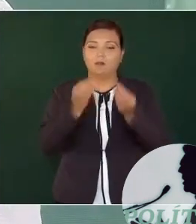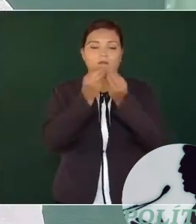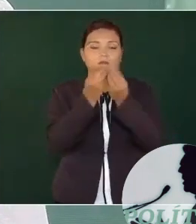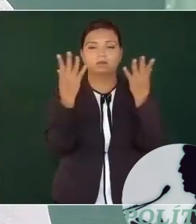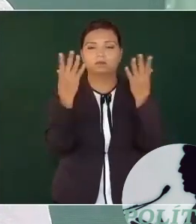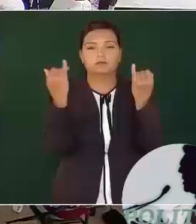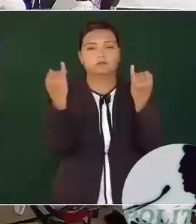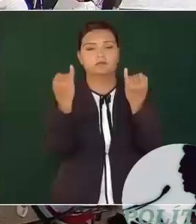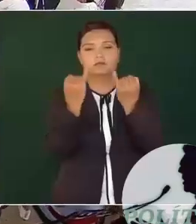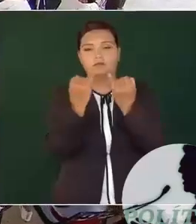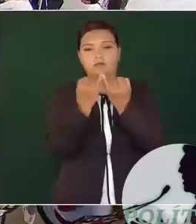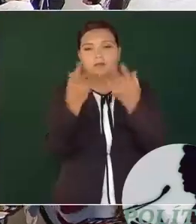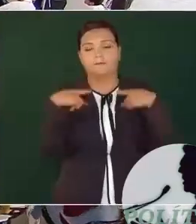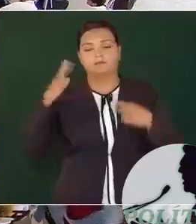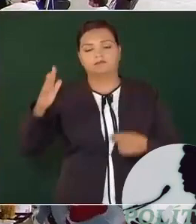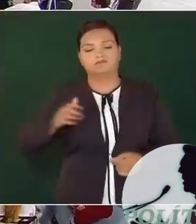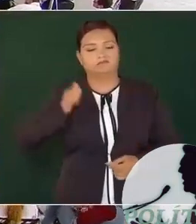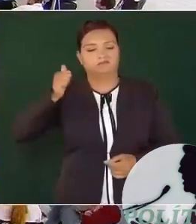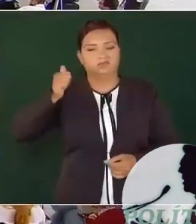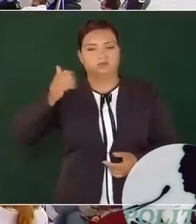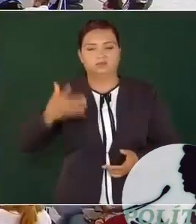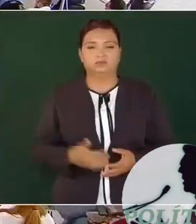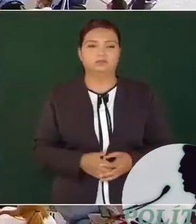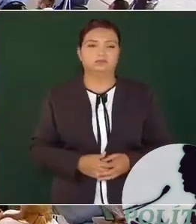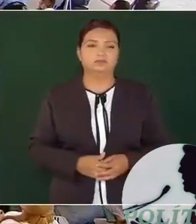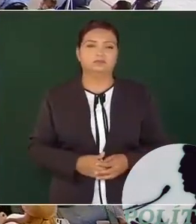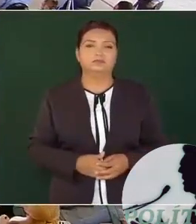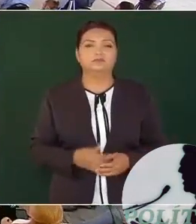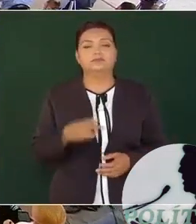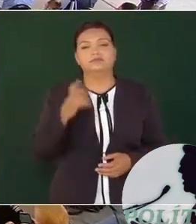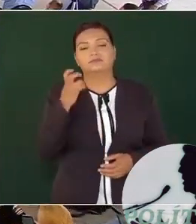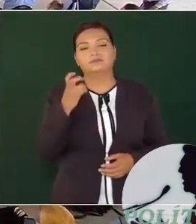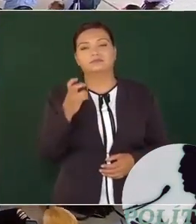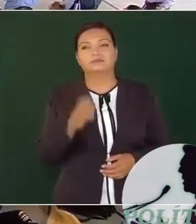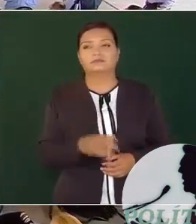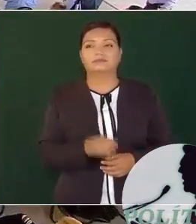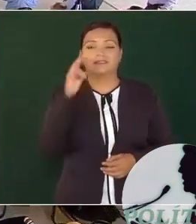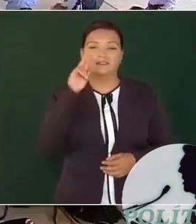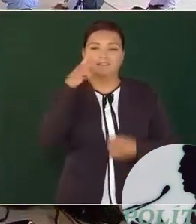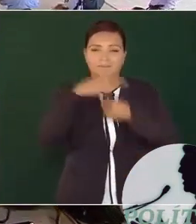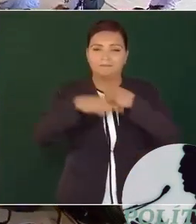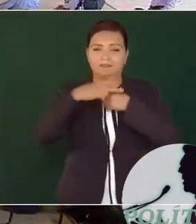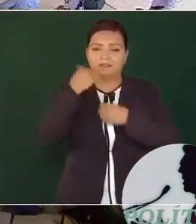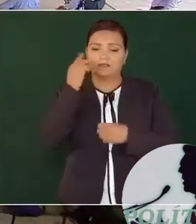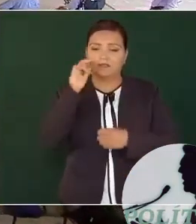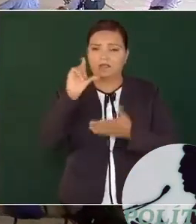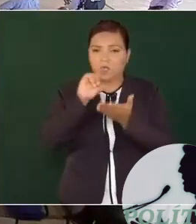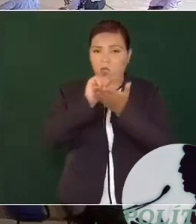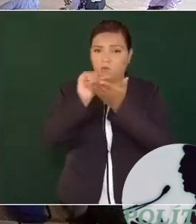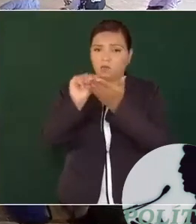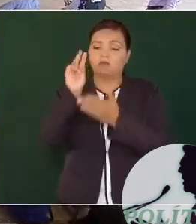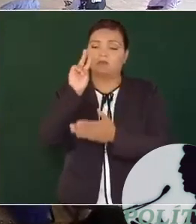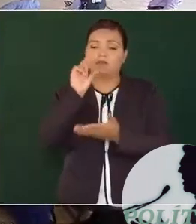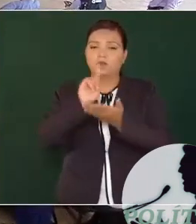muchos aprovechados. Entonces, ¿no está el video? ¿El tweet? A